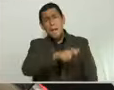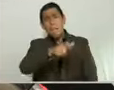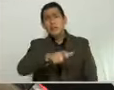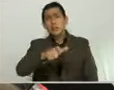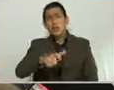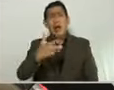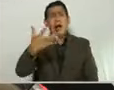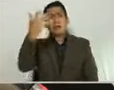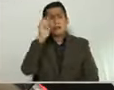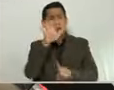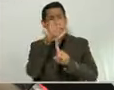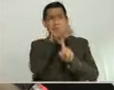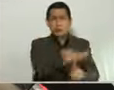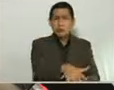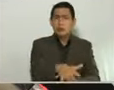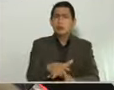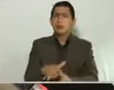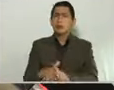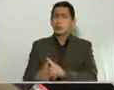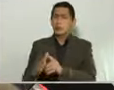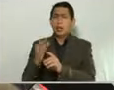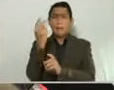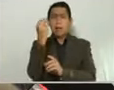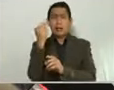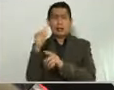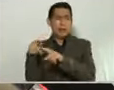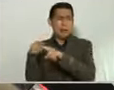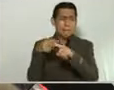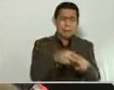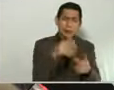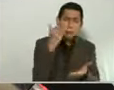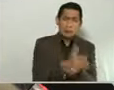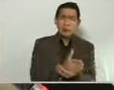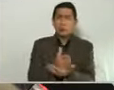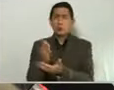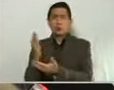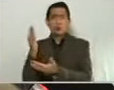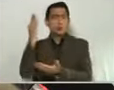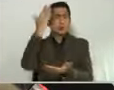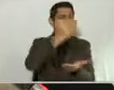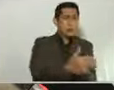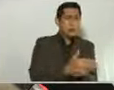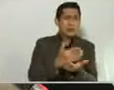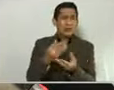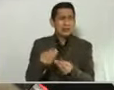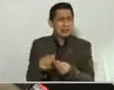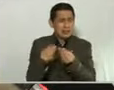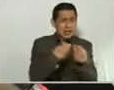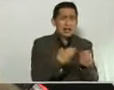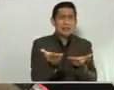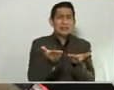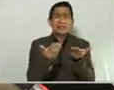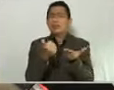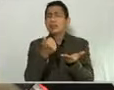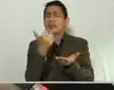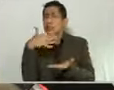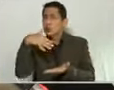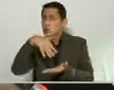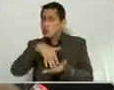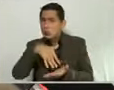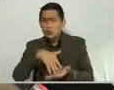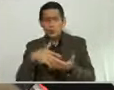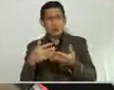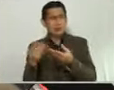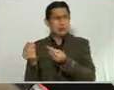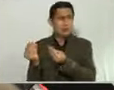excluida del trabajo, excluida de la alimentación, excluida del estudio, excluida de la salud, excluida en todo sentido. Tienen